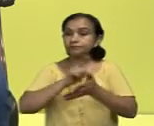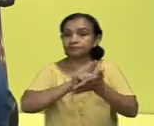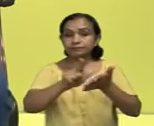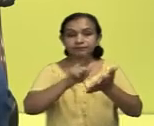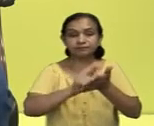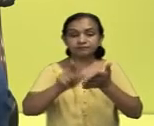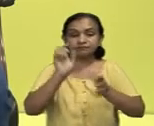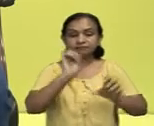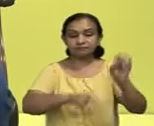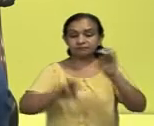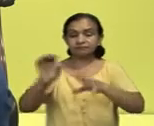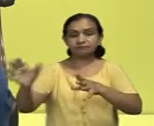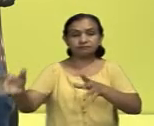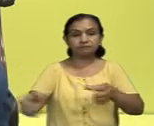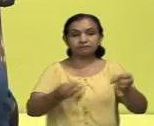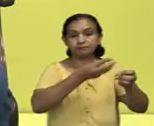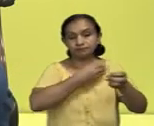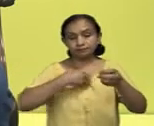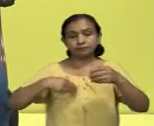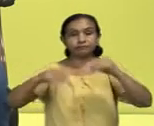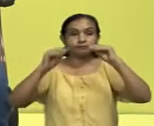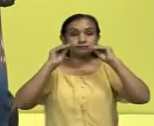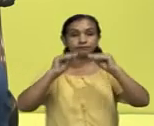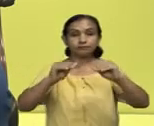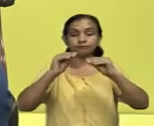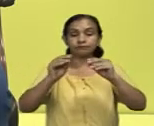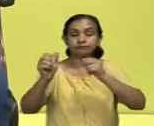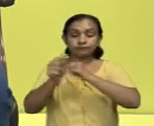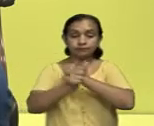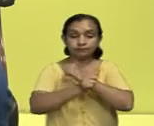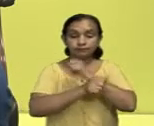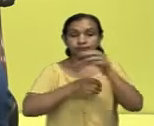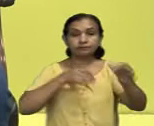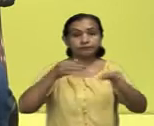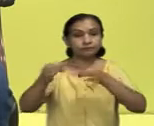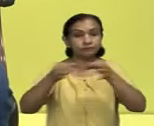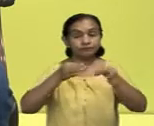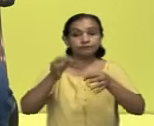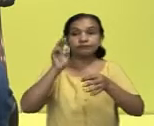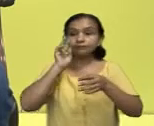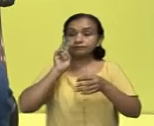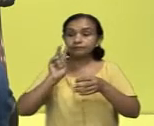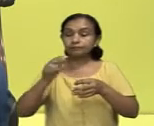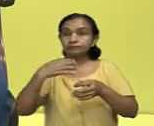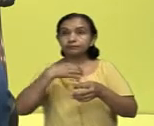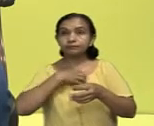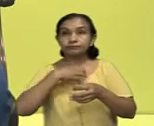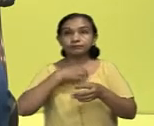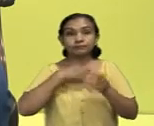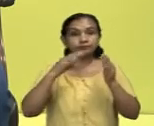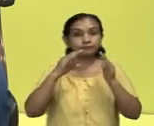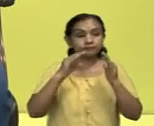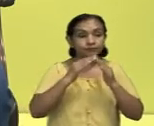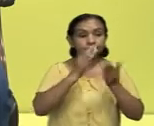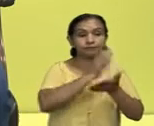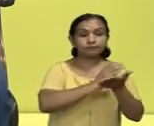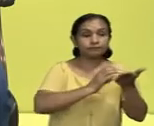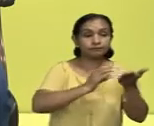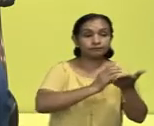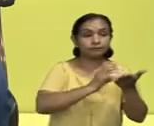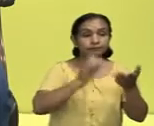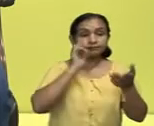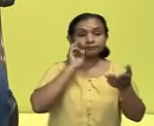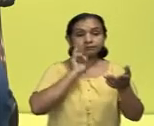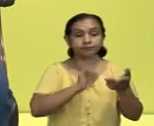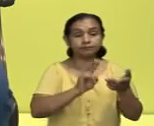articulaciones con el Ministerio de Educación para impartir charlas a los alumnos, que ellos identifiquen desde su colegio y que hagan